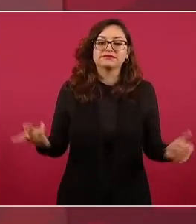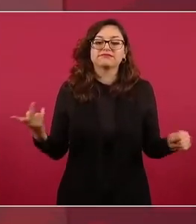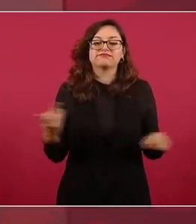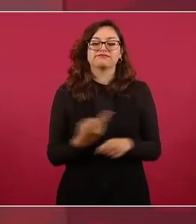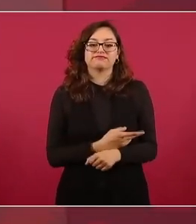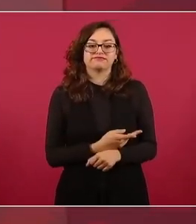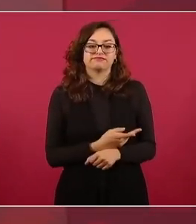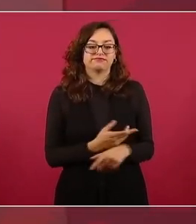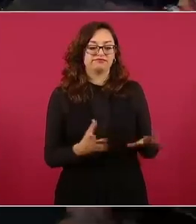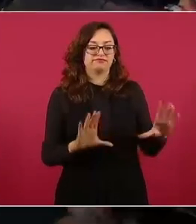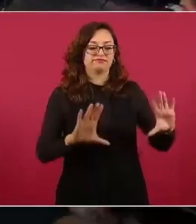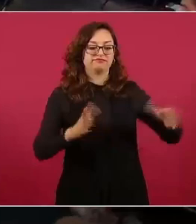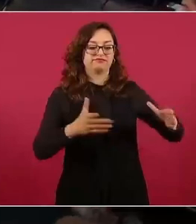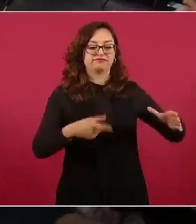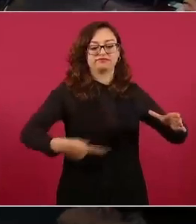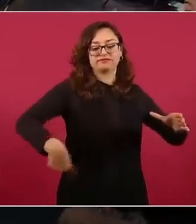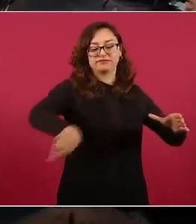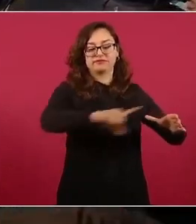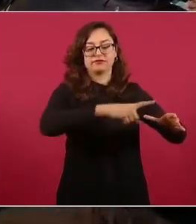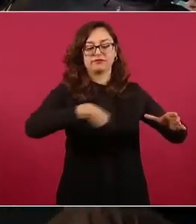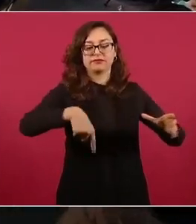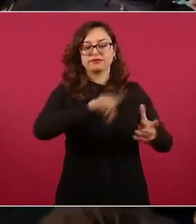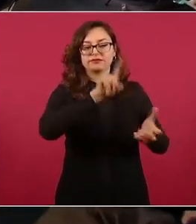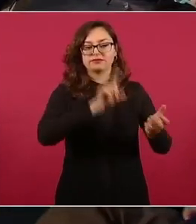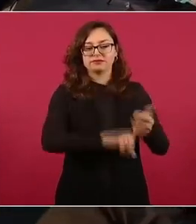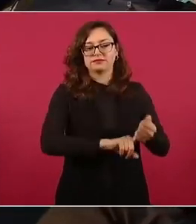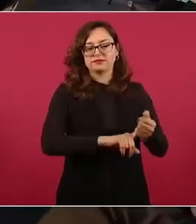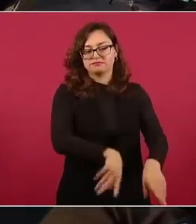de estos muy